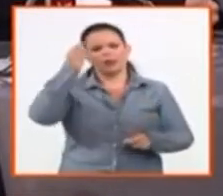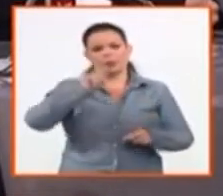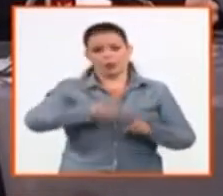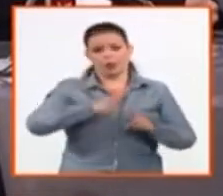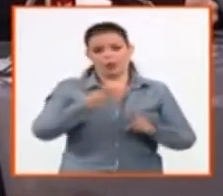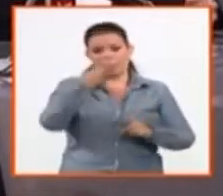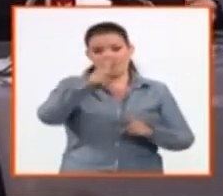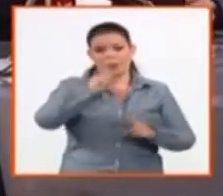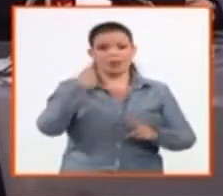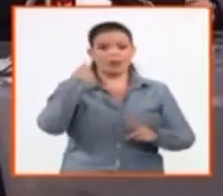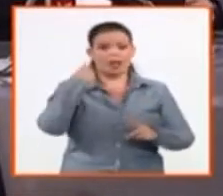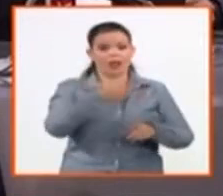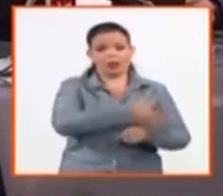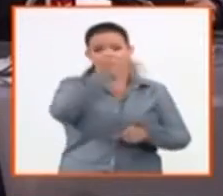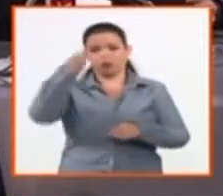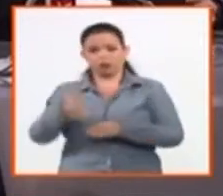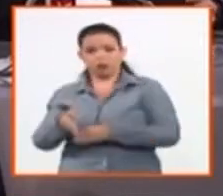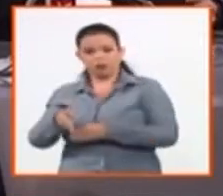haya sobrevivido